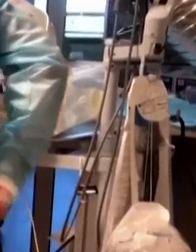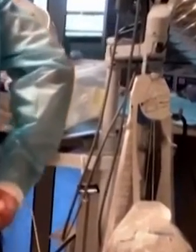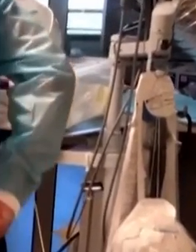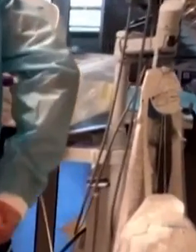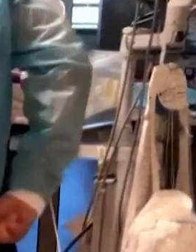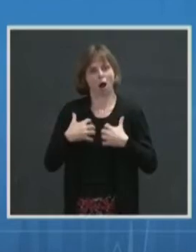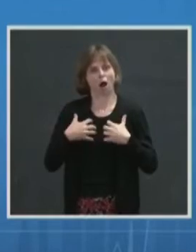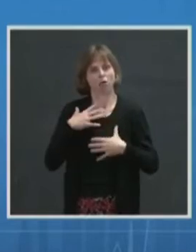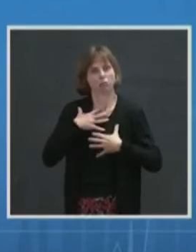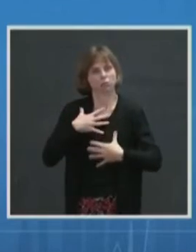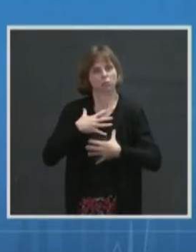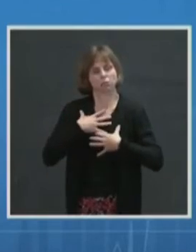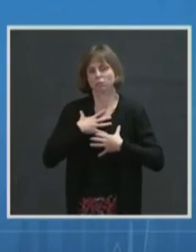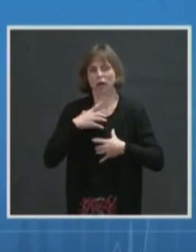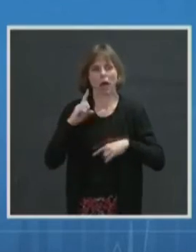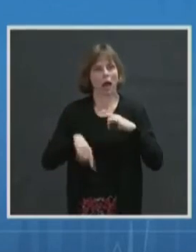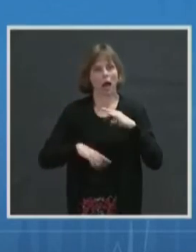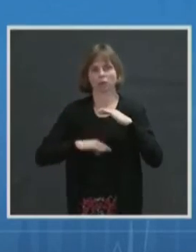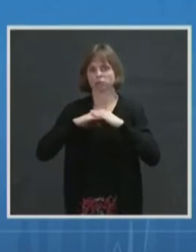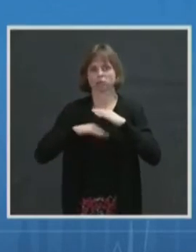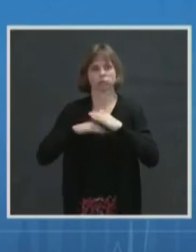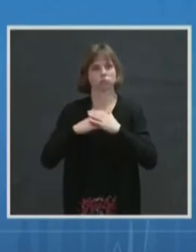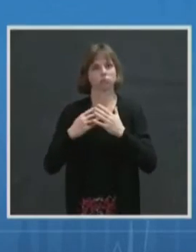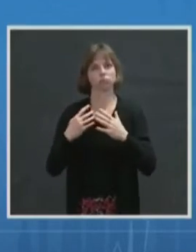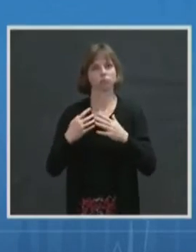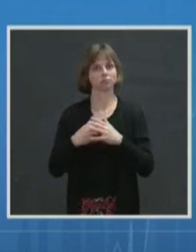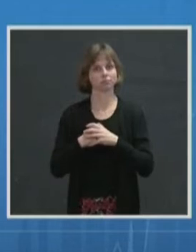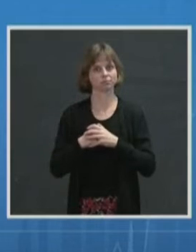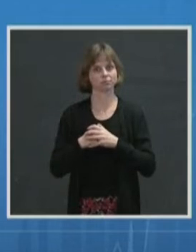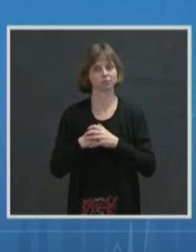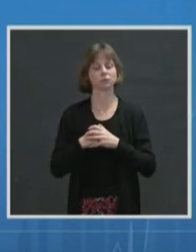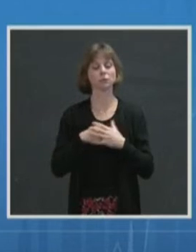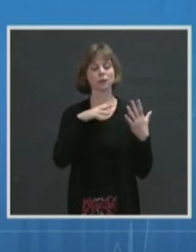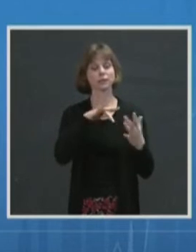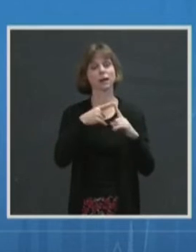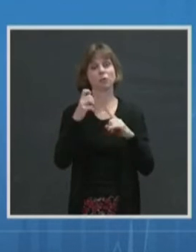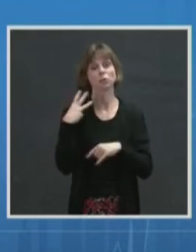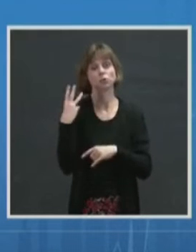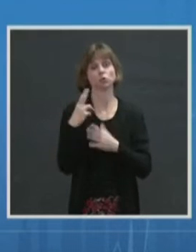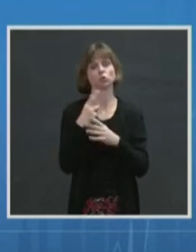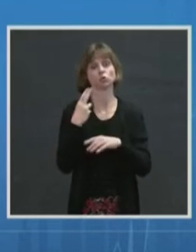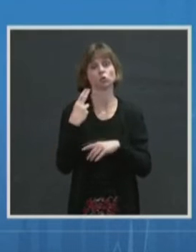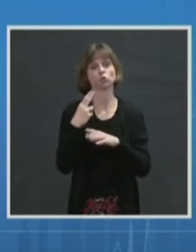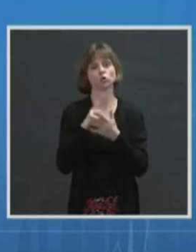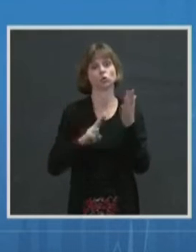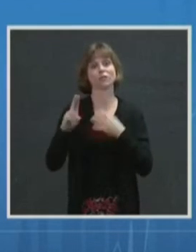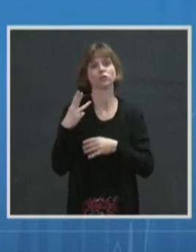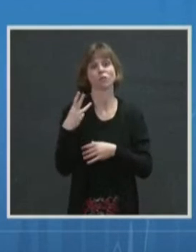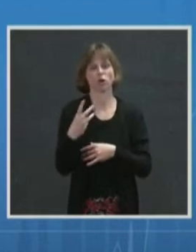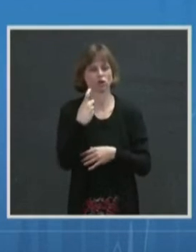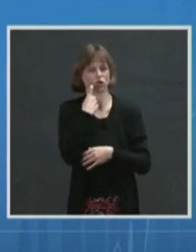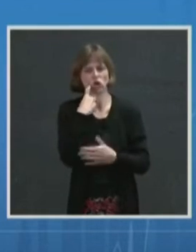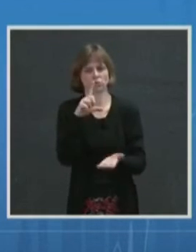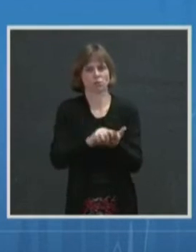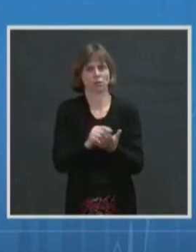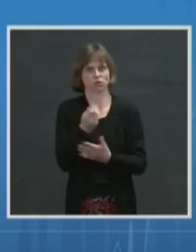lenta recuperación los guys way en los stars y recientemente en un estudio de la universidad de washington que apareció hace apenas unos días